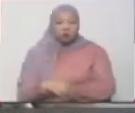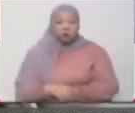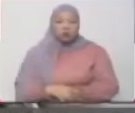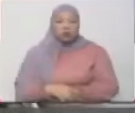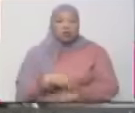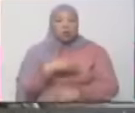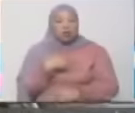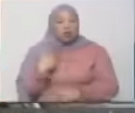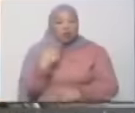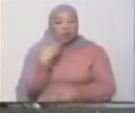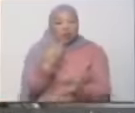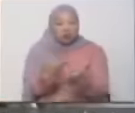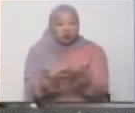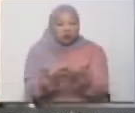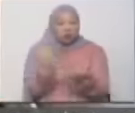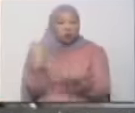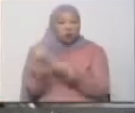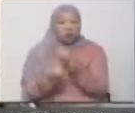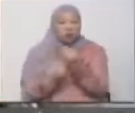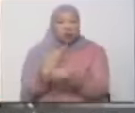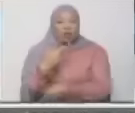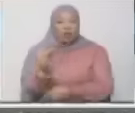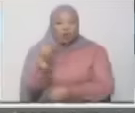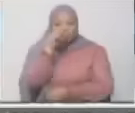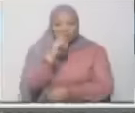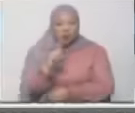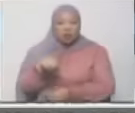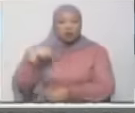decir, 32 años después.